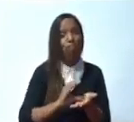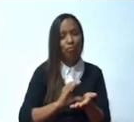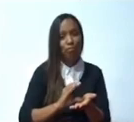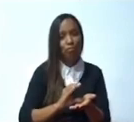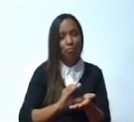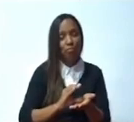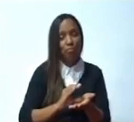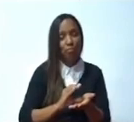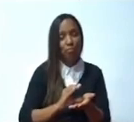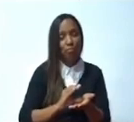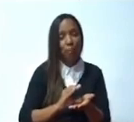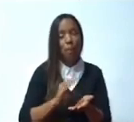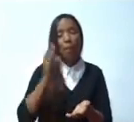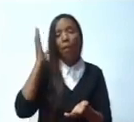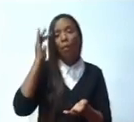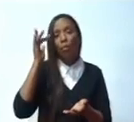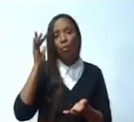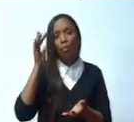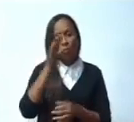3.010 kilómetros cuadrados,